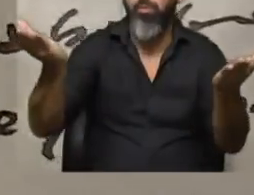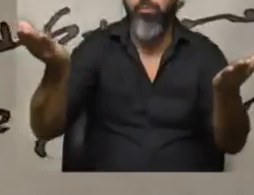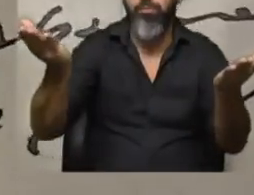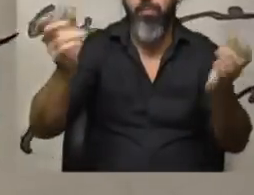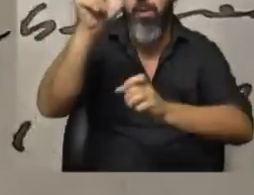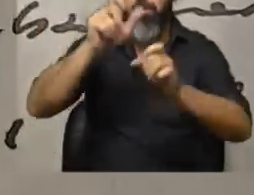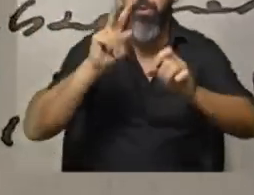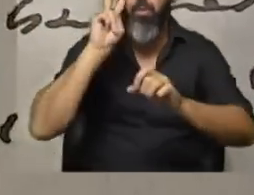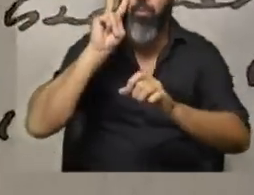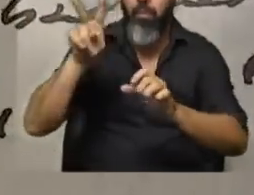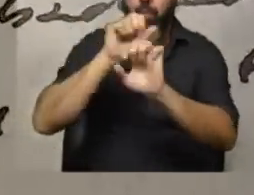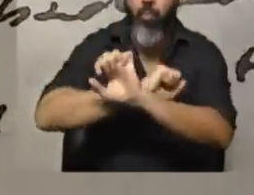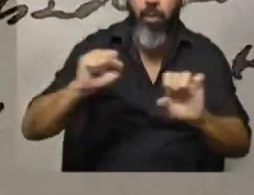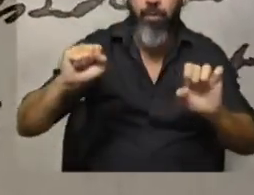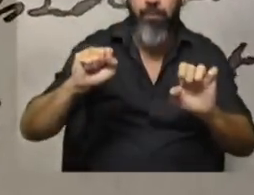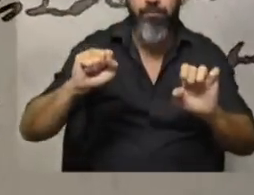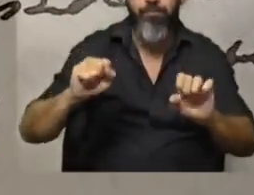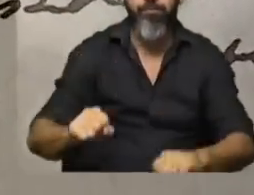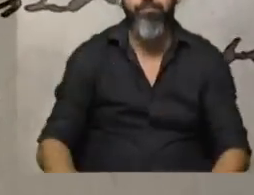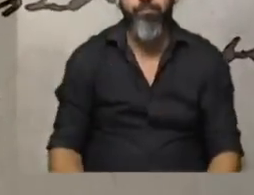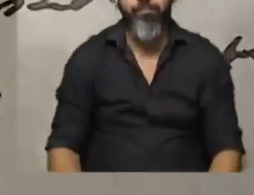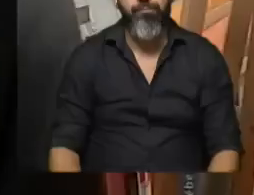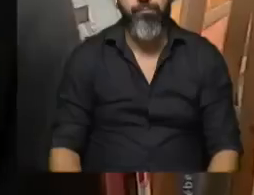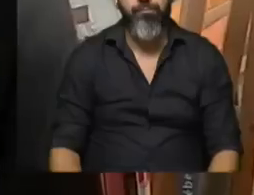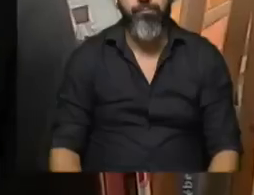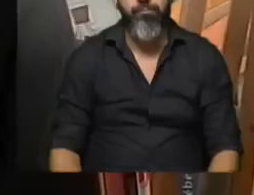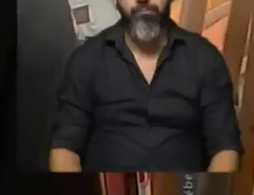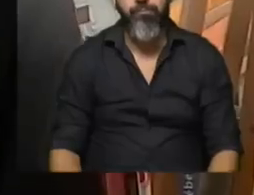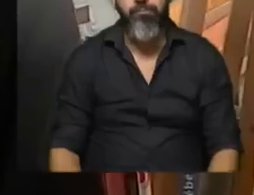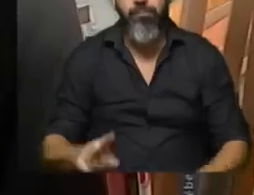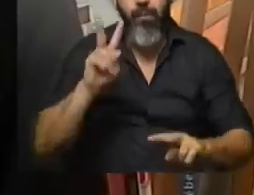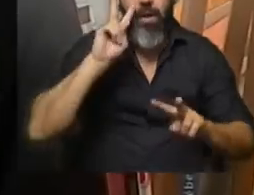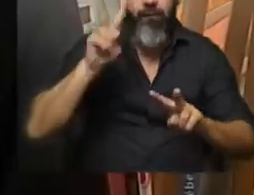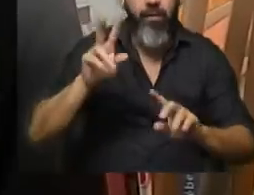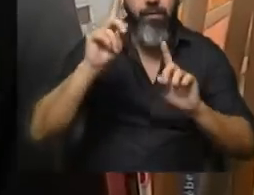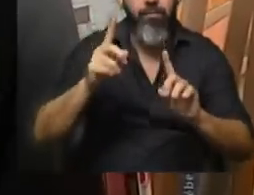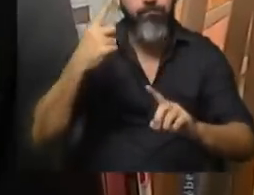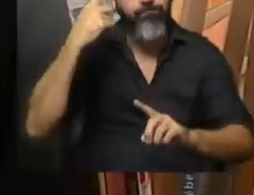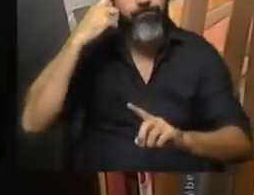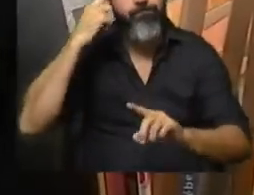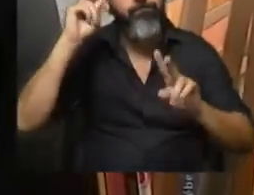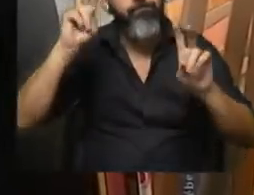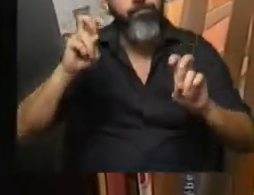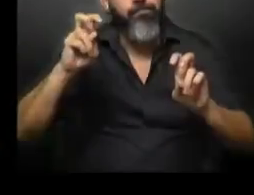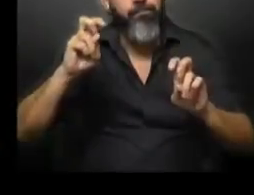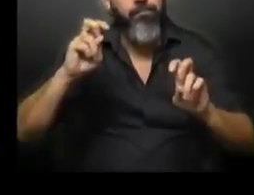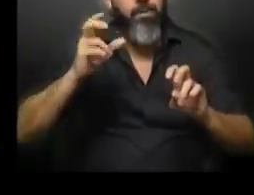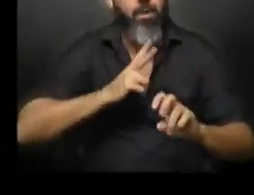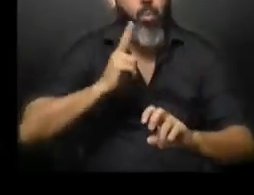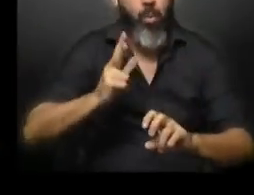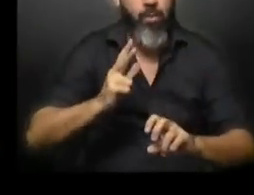para que el público lo pueda también Acceder al a visualizarlo y a tomarlo con una consideración de escala humana